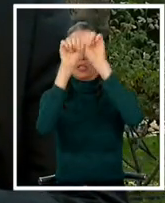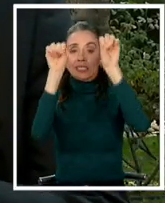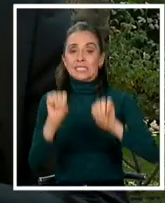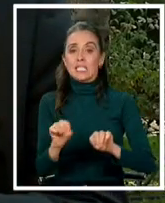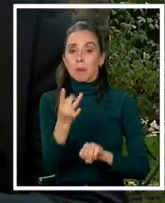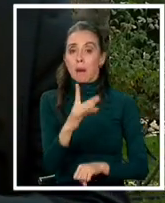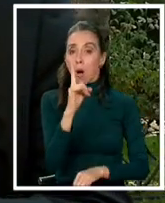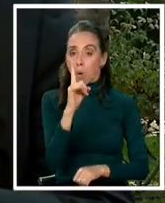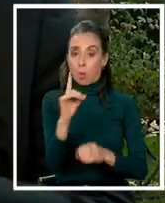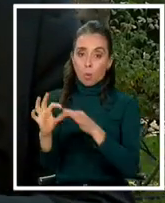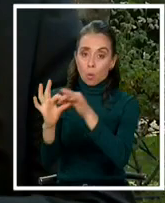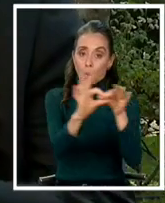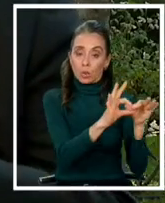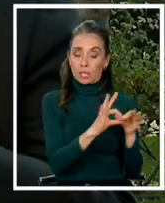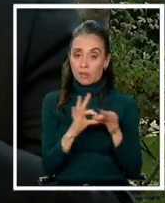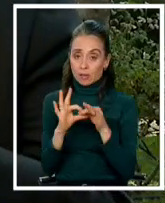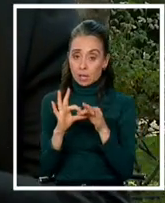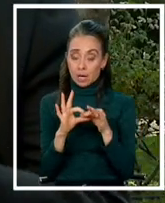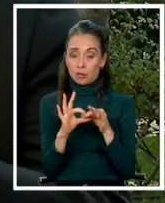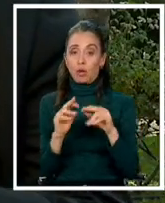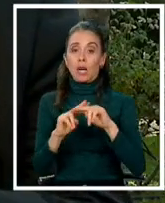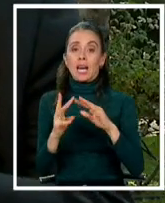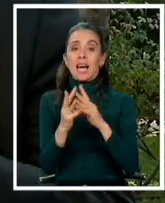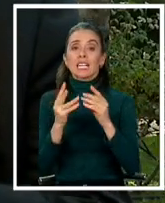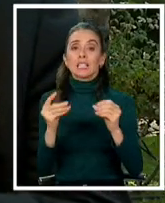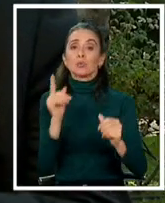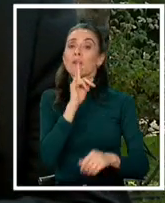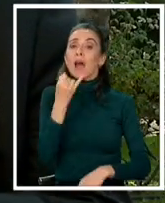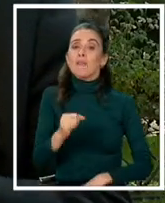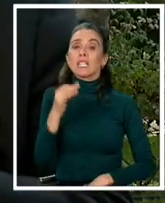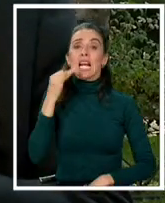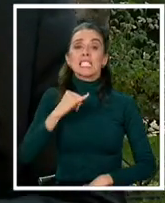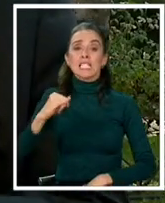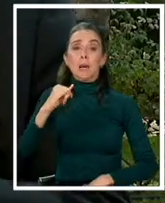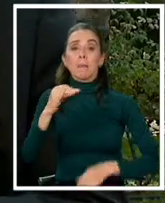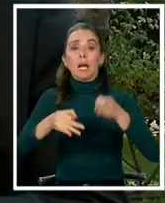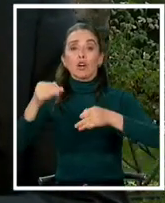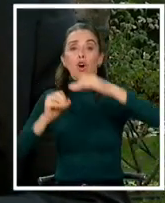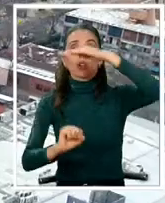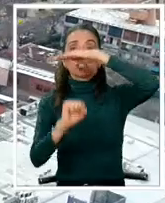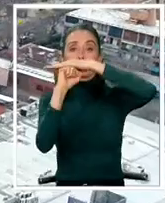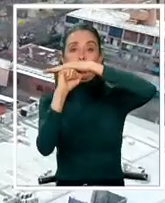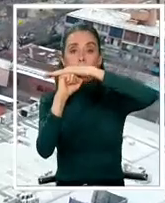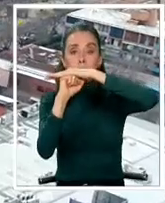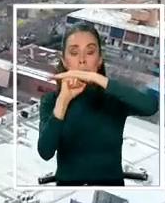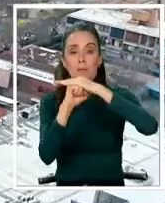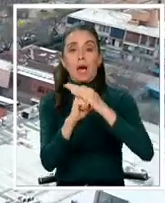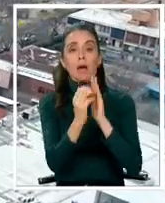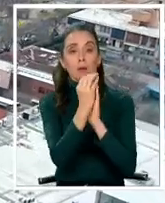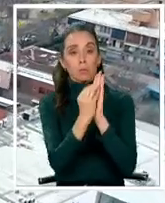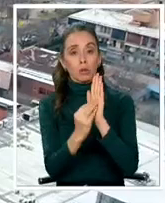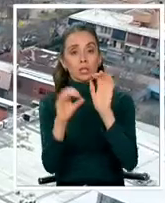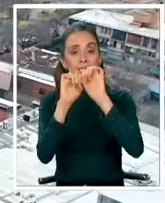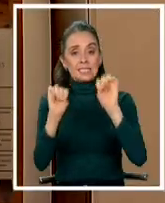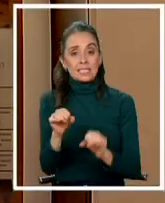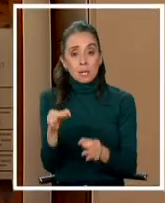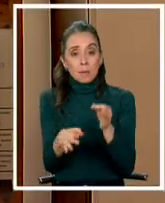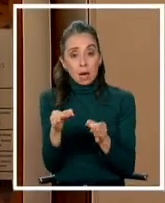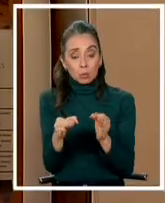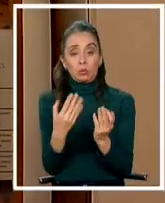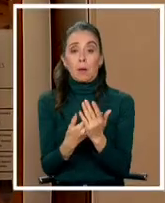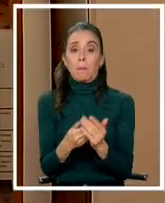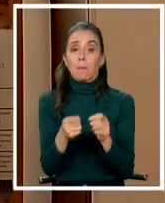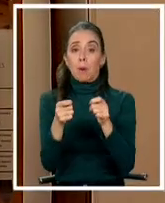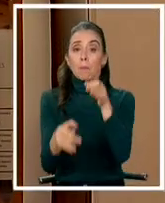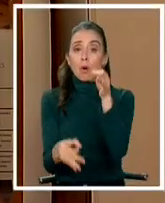el cual va a hacer resuelto finalmente siempre por la corte suprema en el capítulo de sistemas de justicia también se